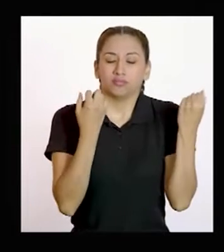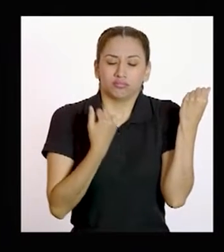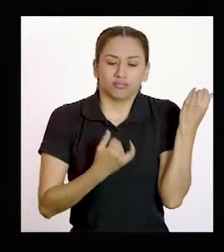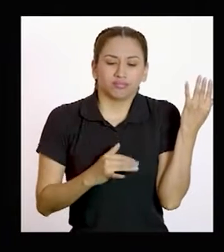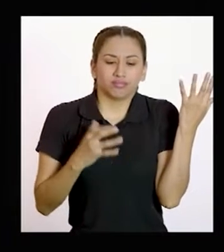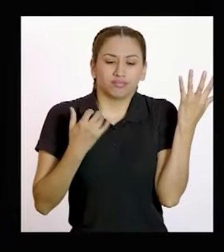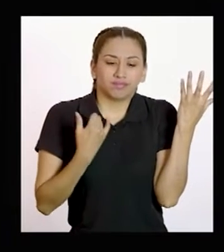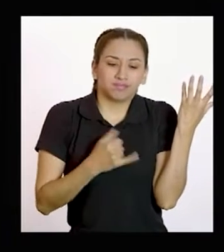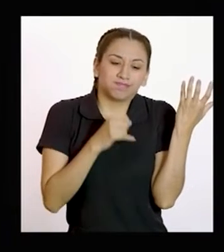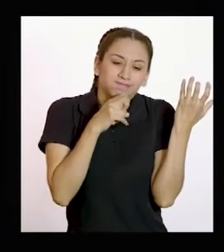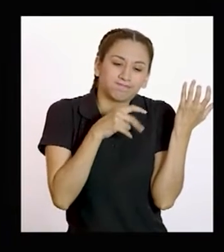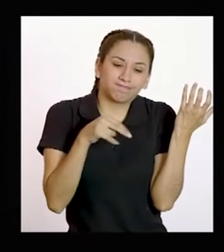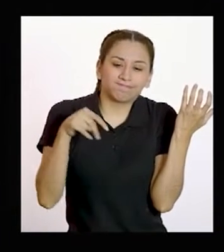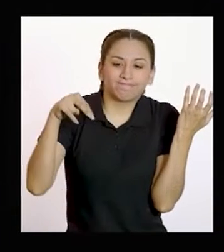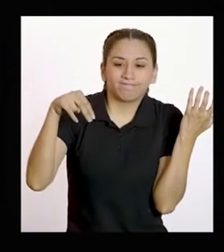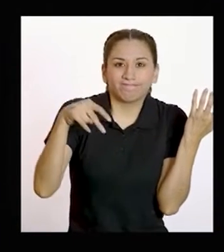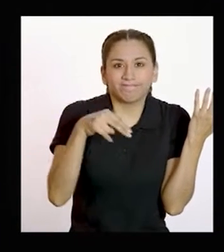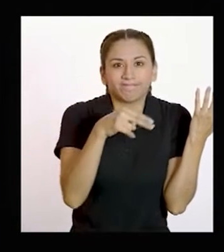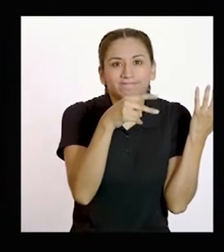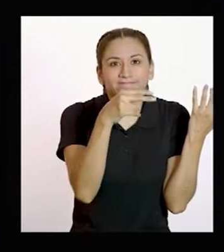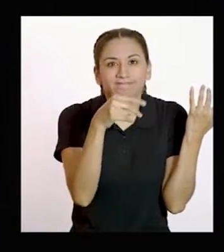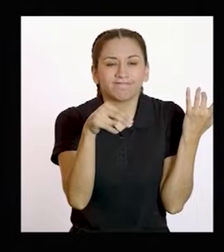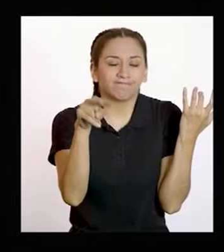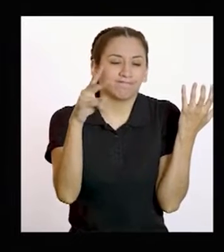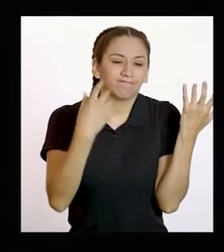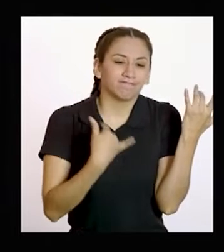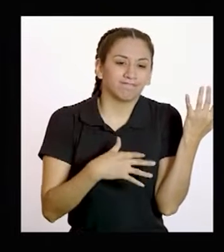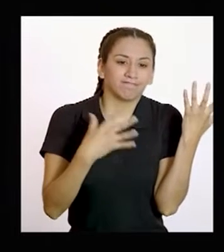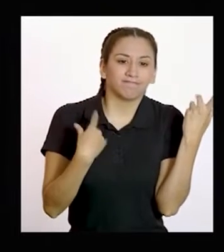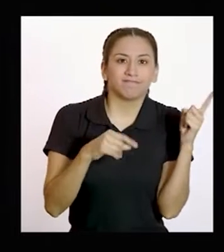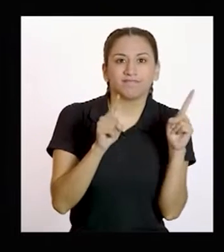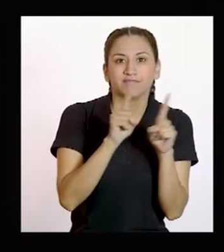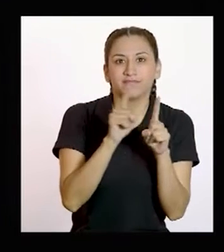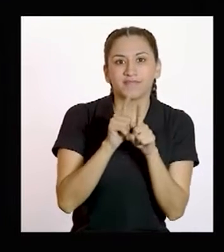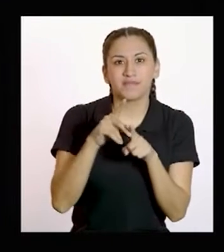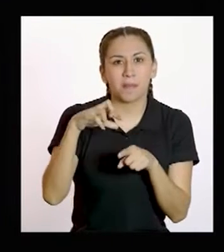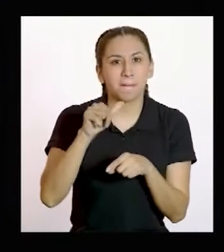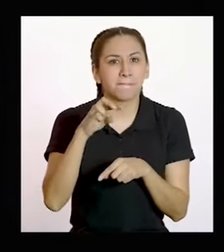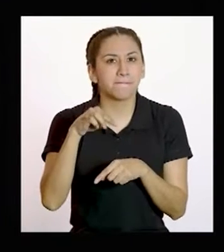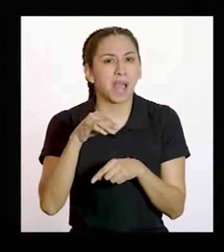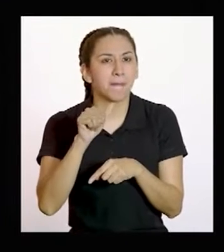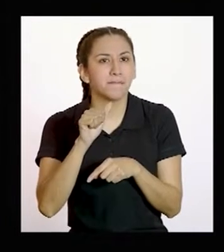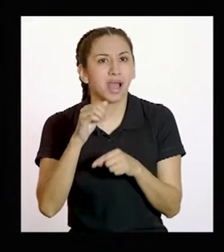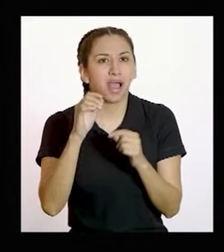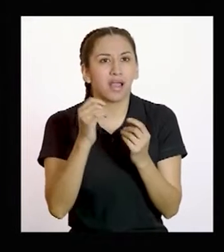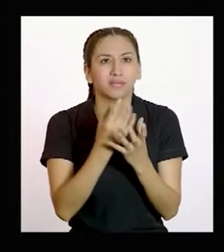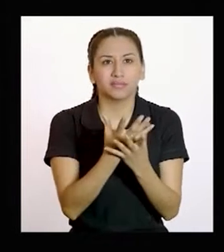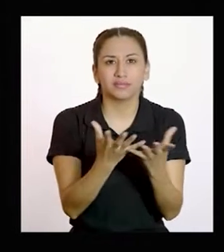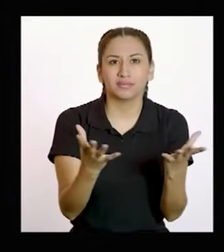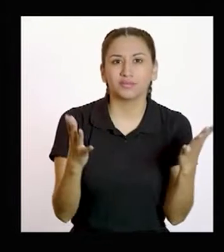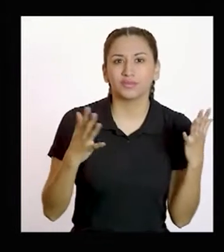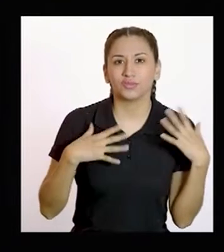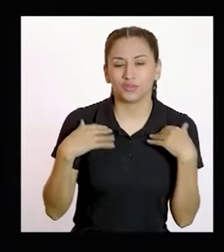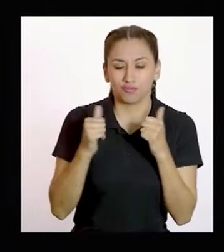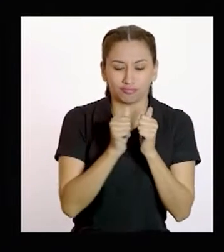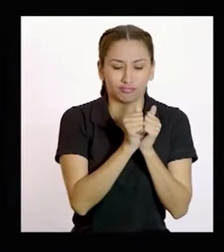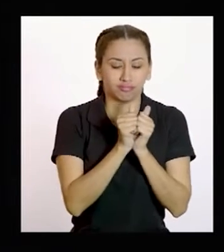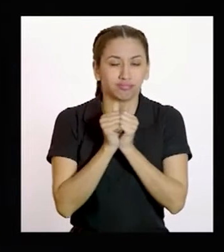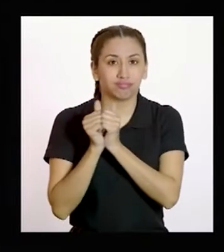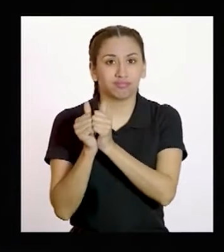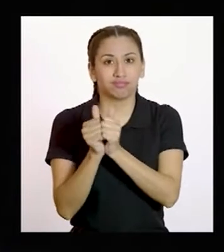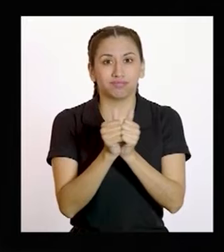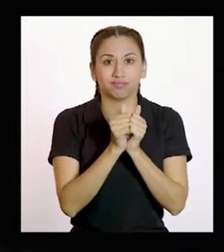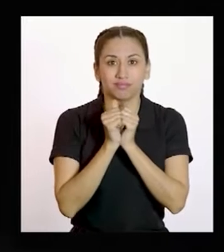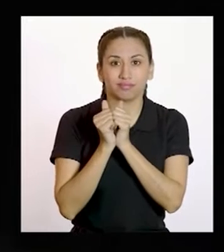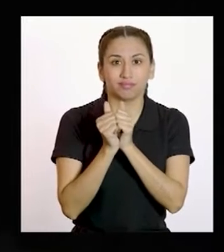Iba Coliseo con violín chiquito. Después iba también Pampa de Amancáis. Yo iba con